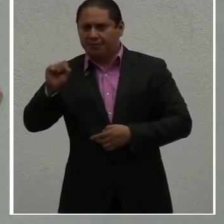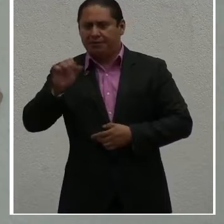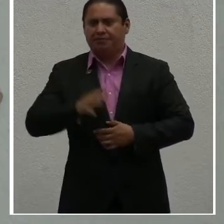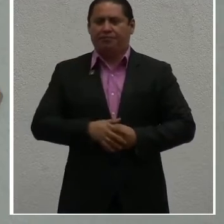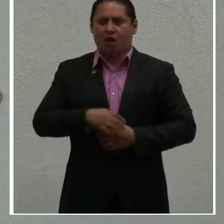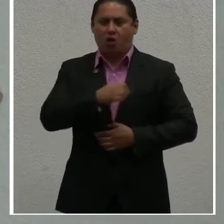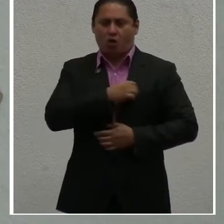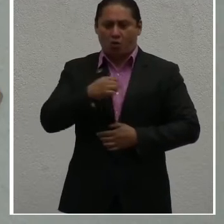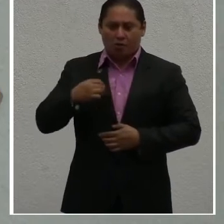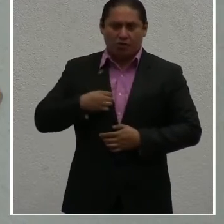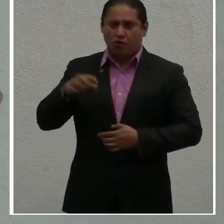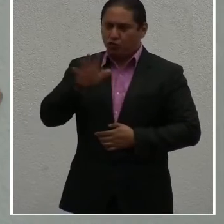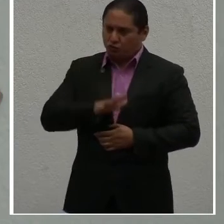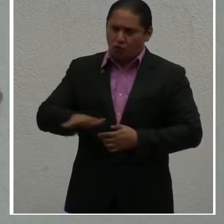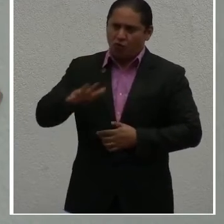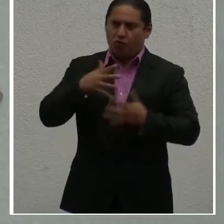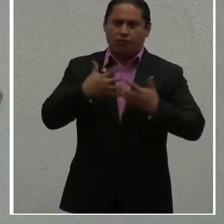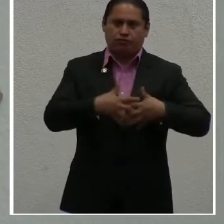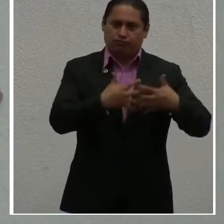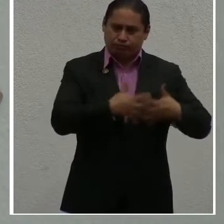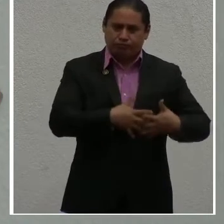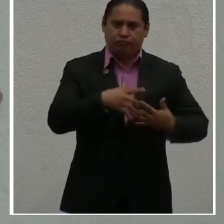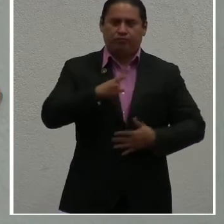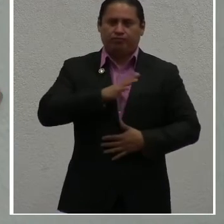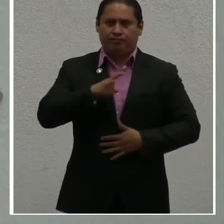obligación de todas las empresas y tienen,